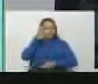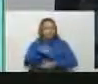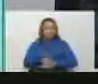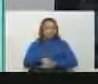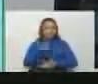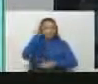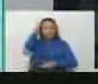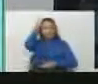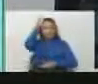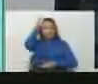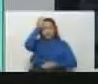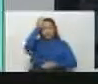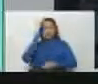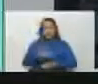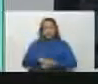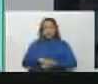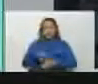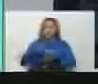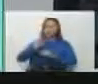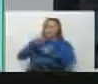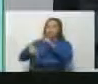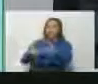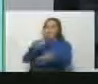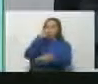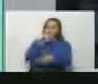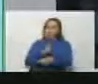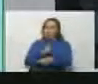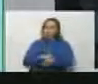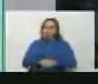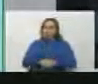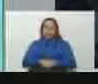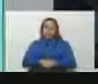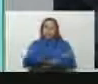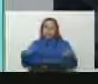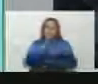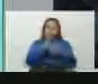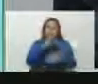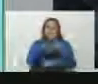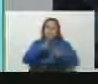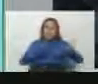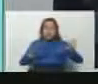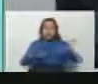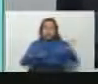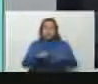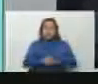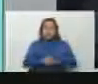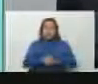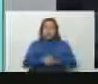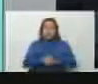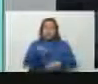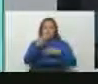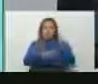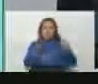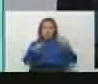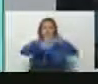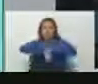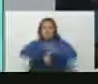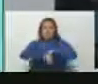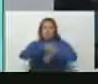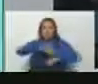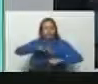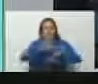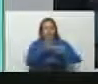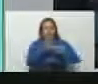el próximo año, el 16º Congreso, Cuarto Internacional, ya está decidido que va a ser consensuadamente